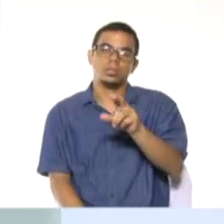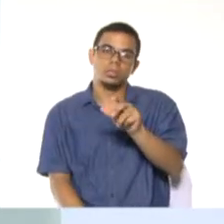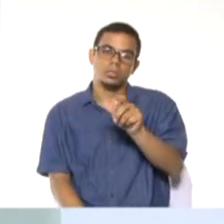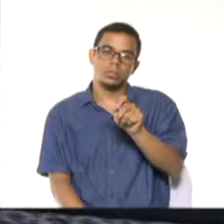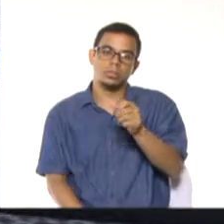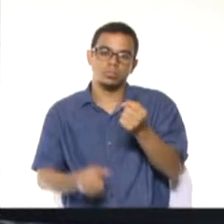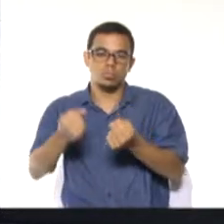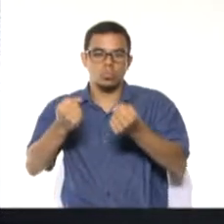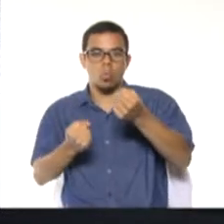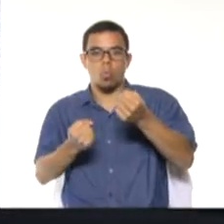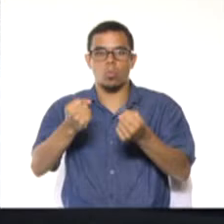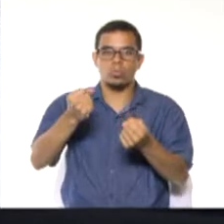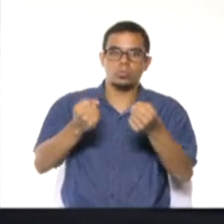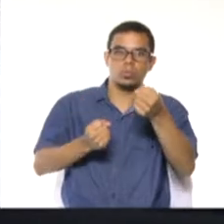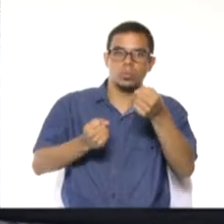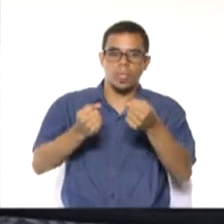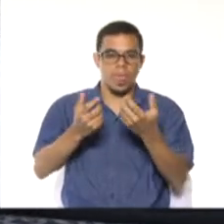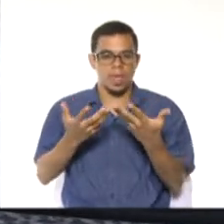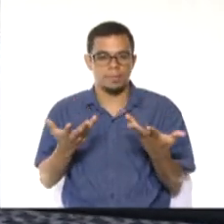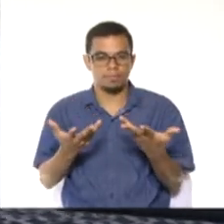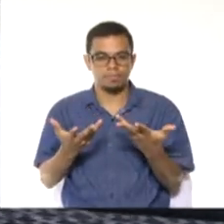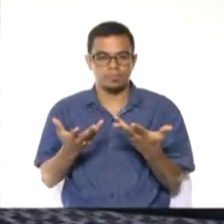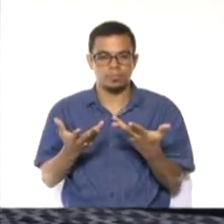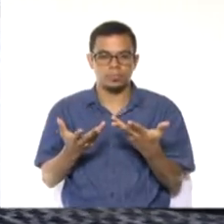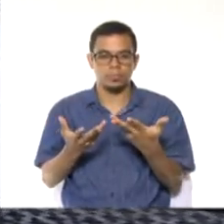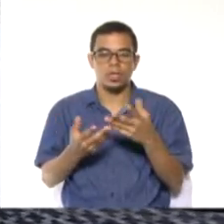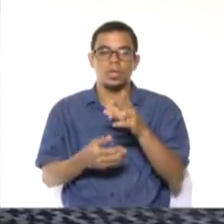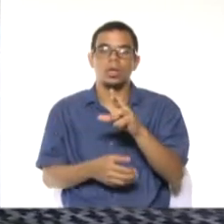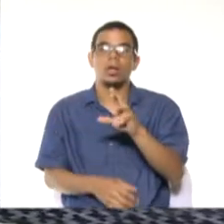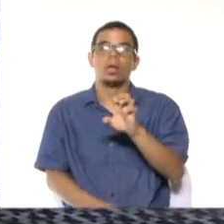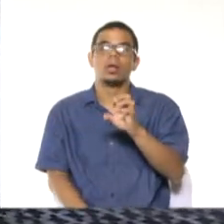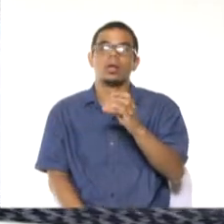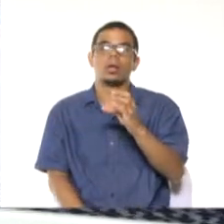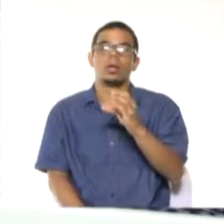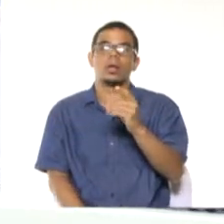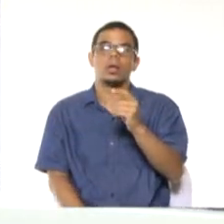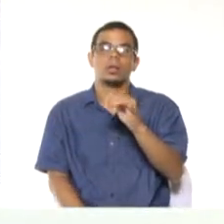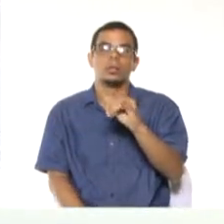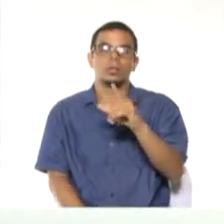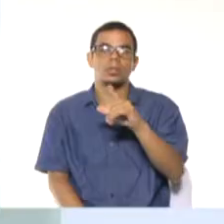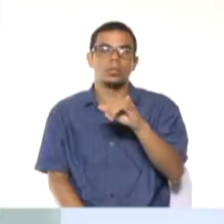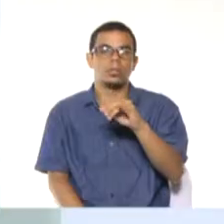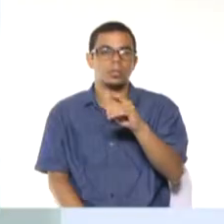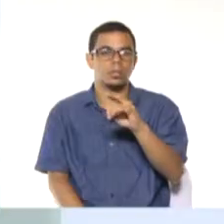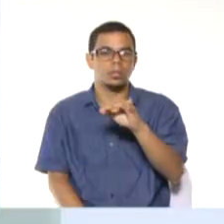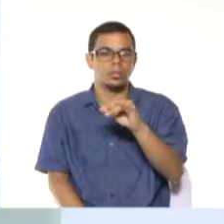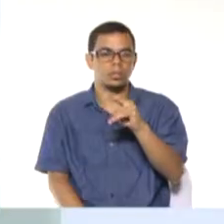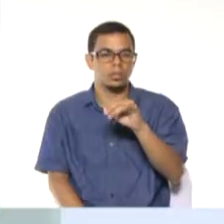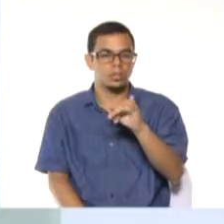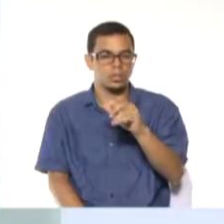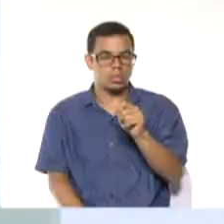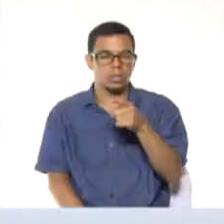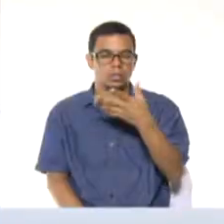¿verdad?, una extensión rectilínea, plana, donde podemos